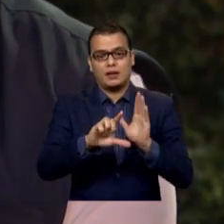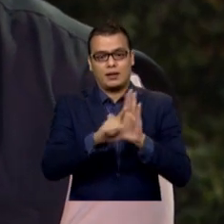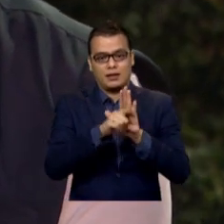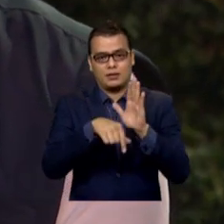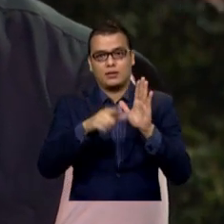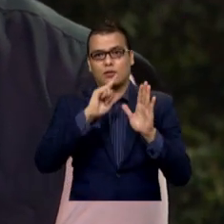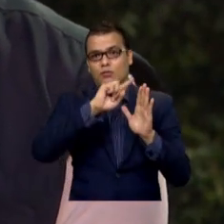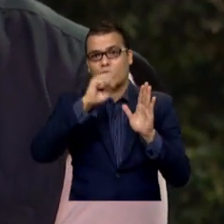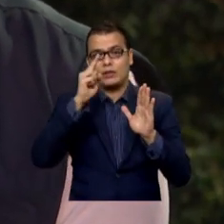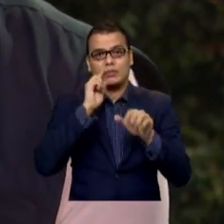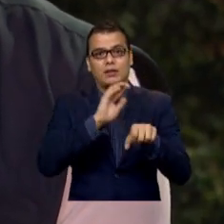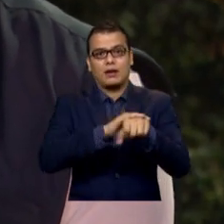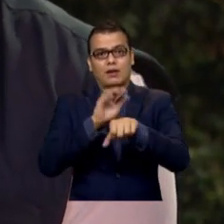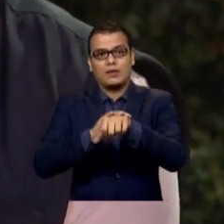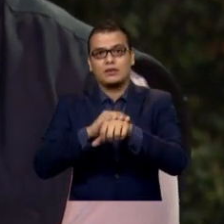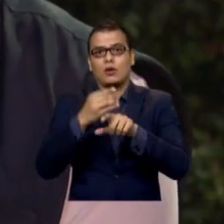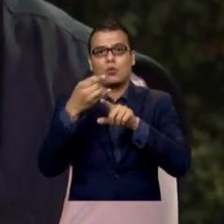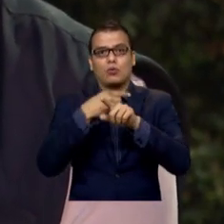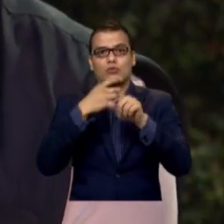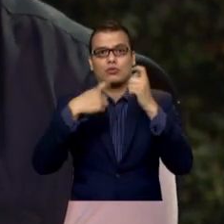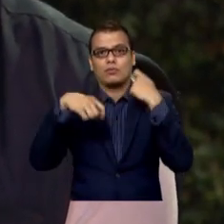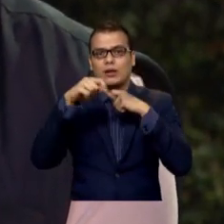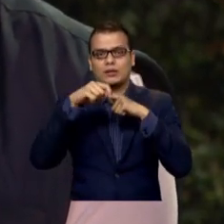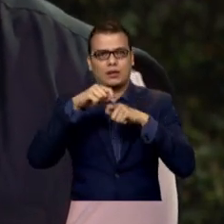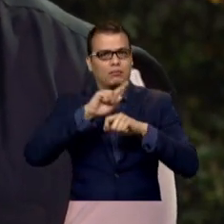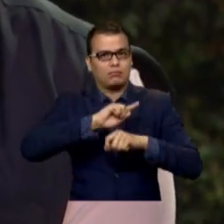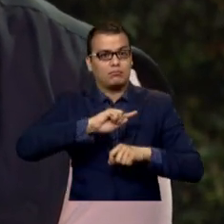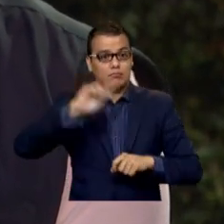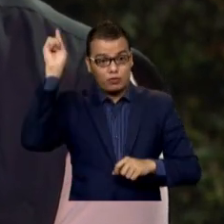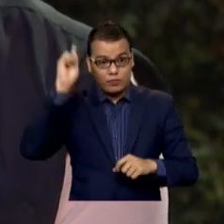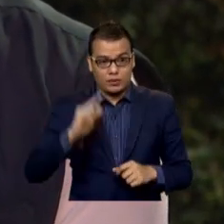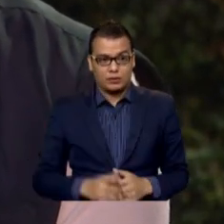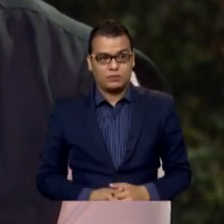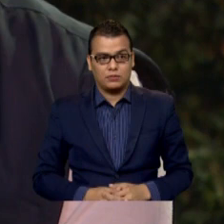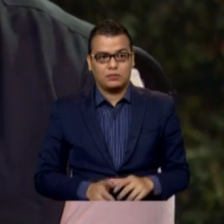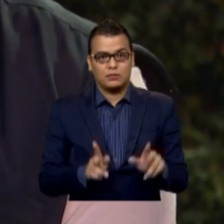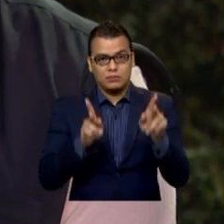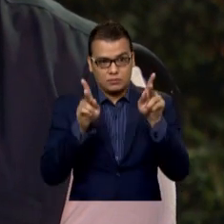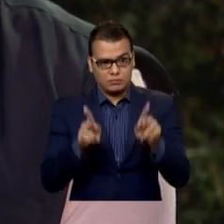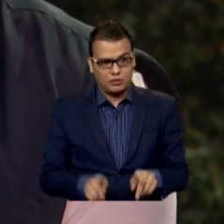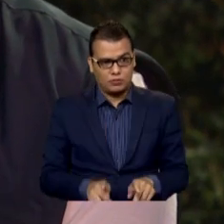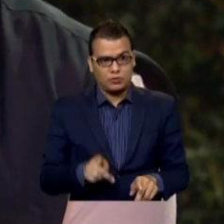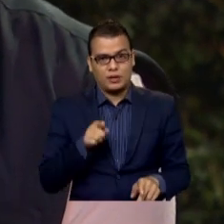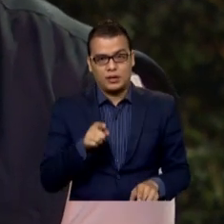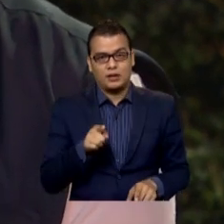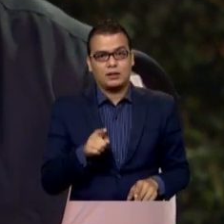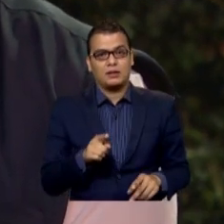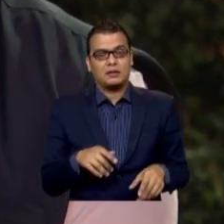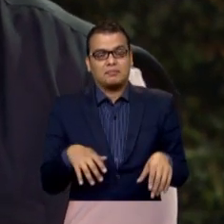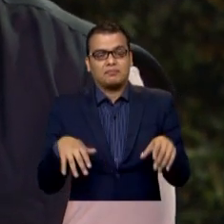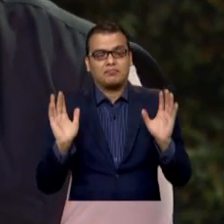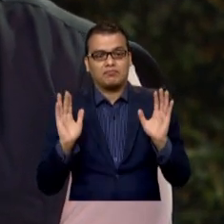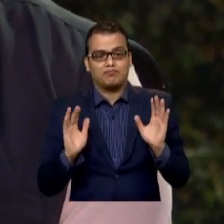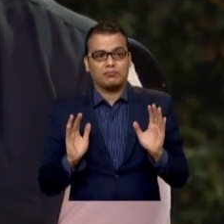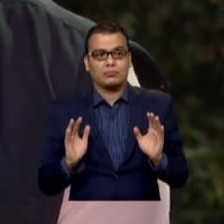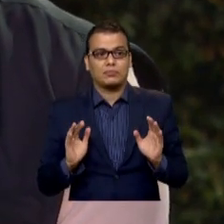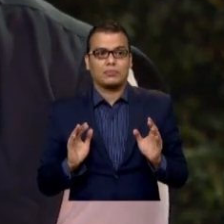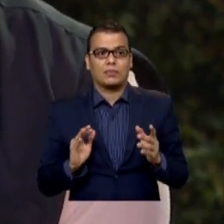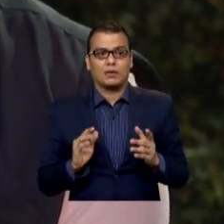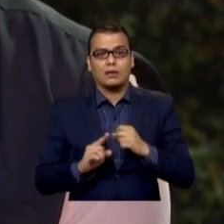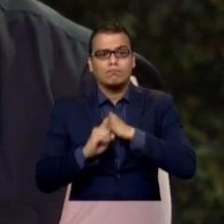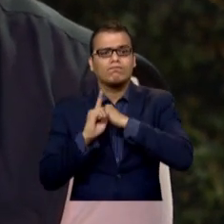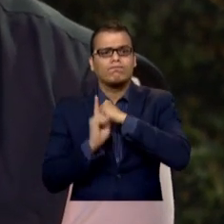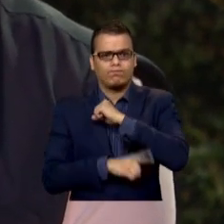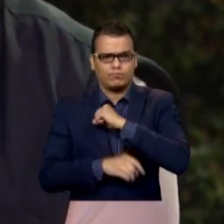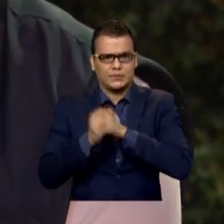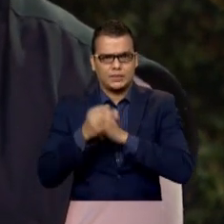expendio y el consumo de licor en todo el municipio de Santiago de Cali. Quienes se expongan a violar la medida podrían recibir una